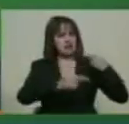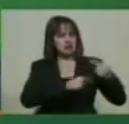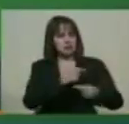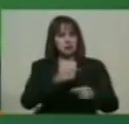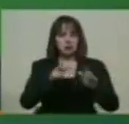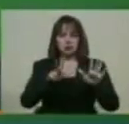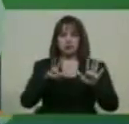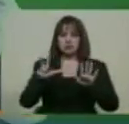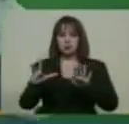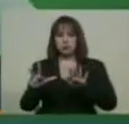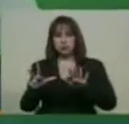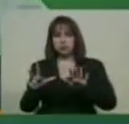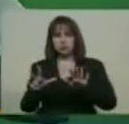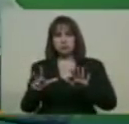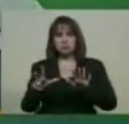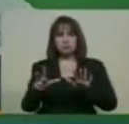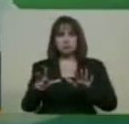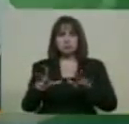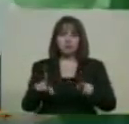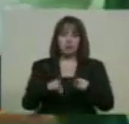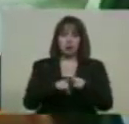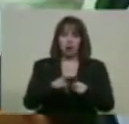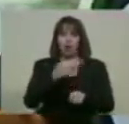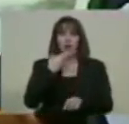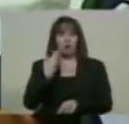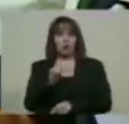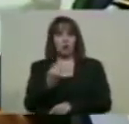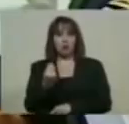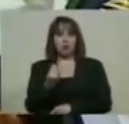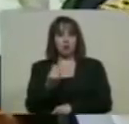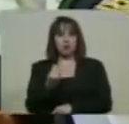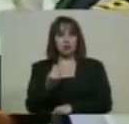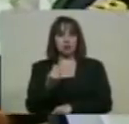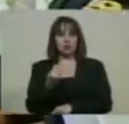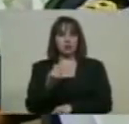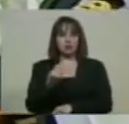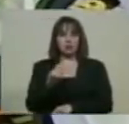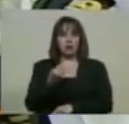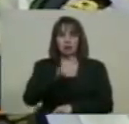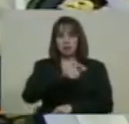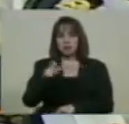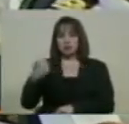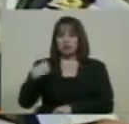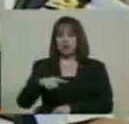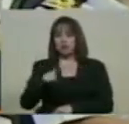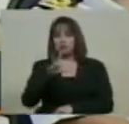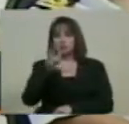88. Aunque somos jóvenes, los cincuentones,